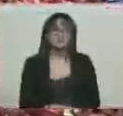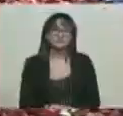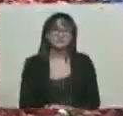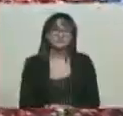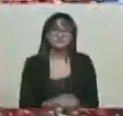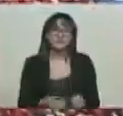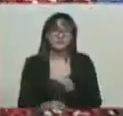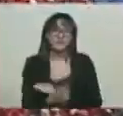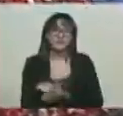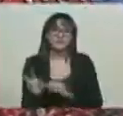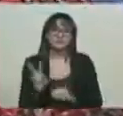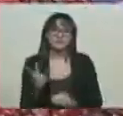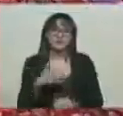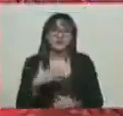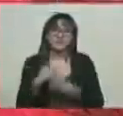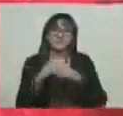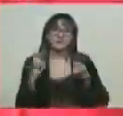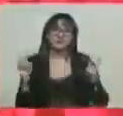Venezuela quiere paz.